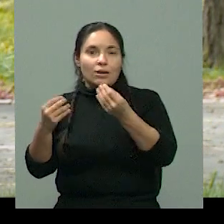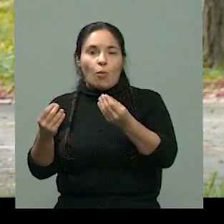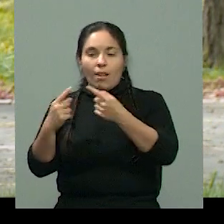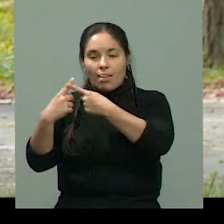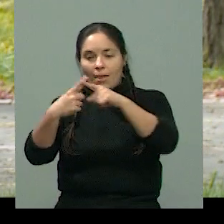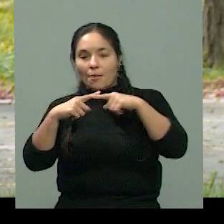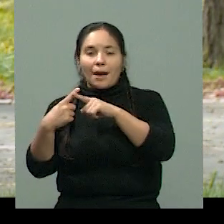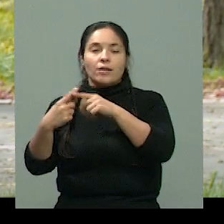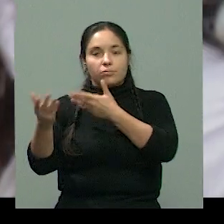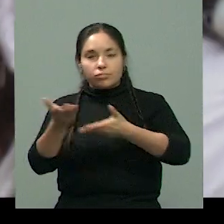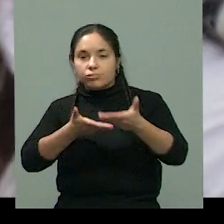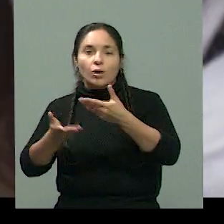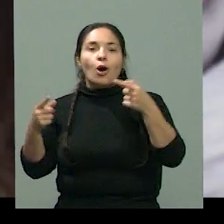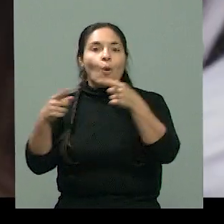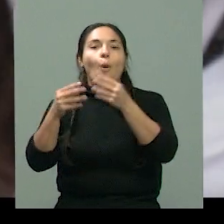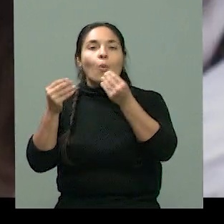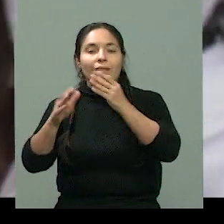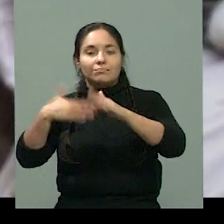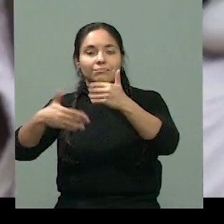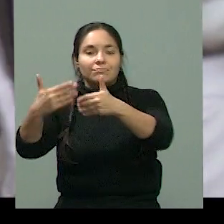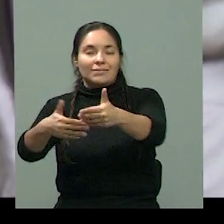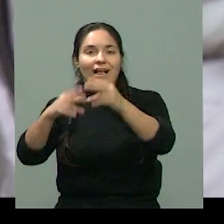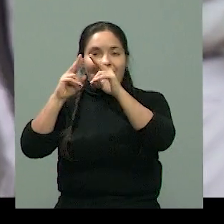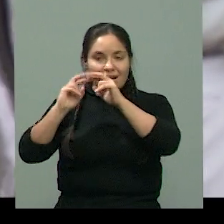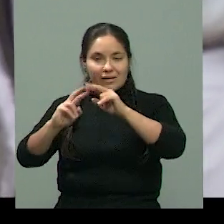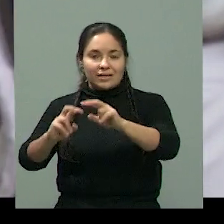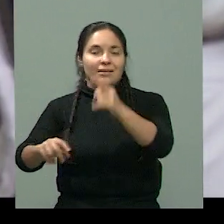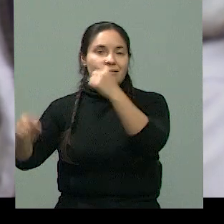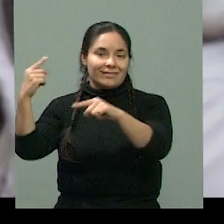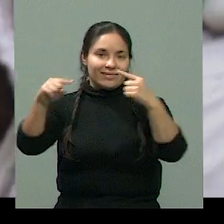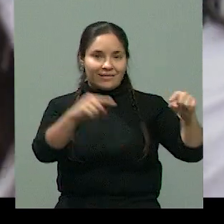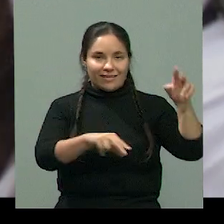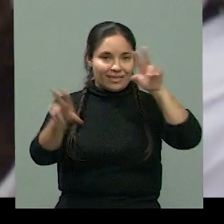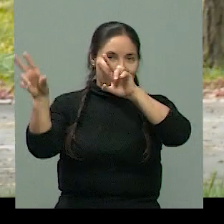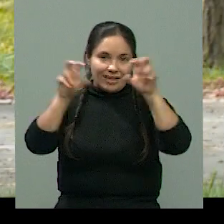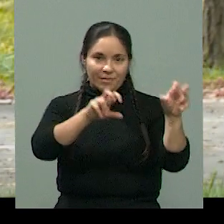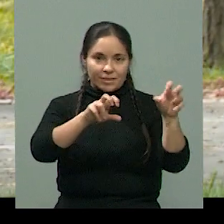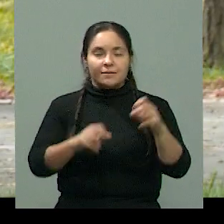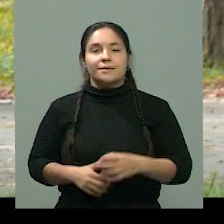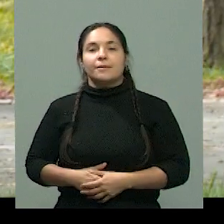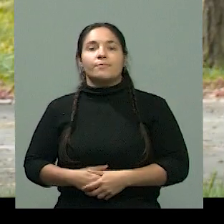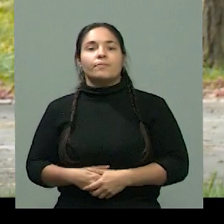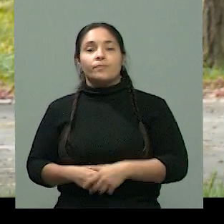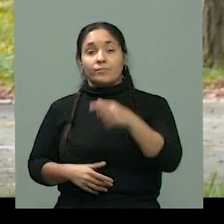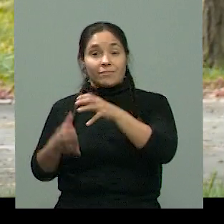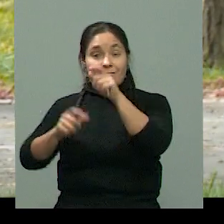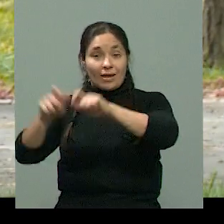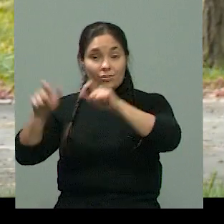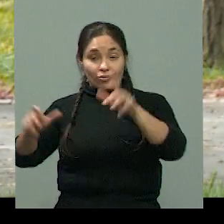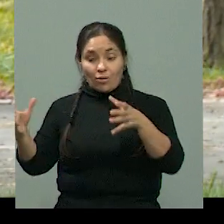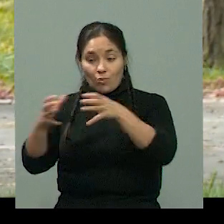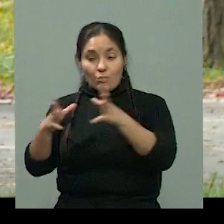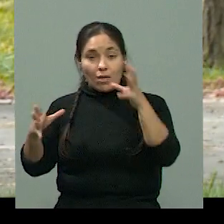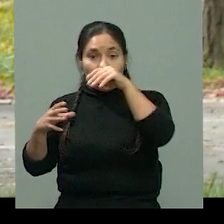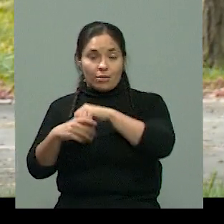idea de seguir construyendo y analizando diferentes temáticas. La mayoría de estas personas que integran, de estas